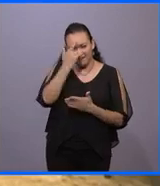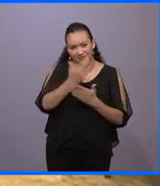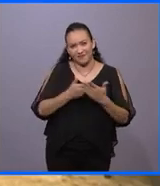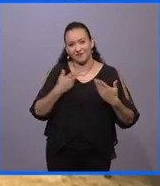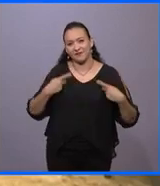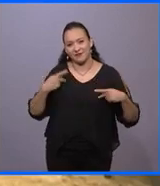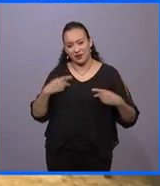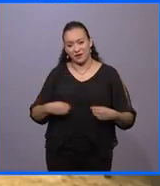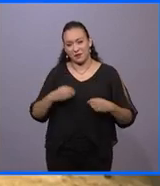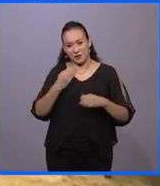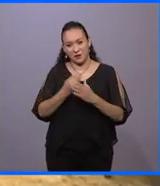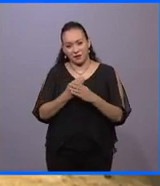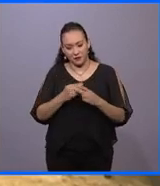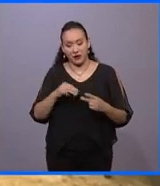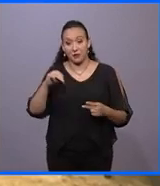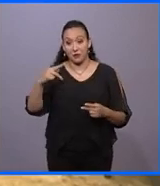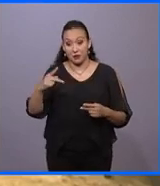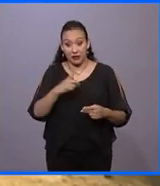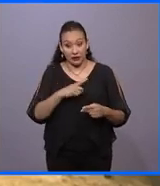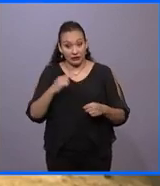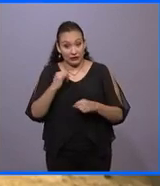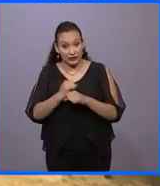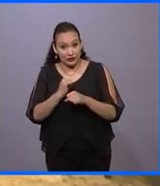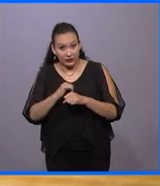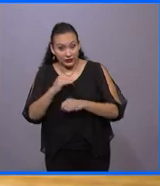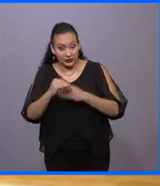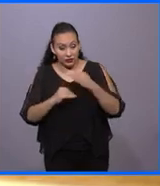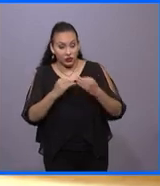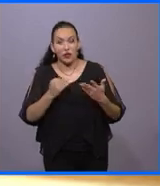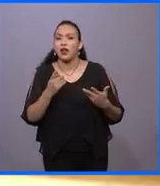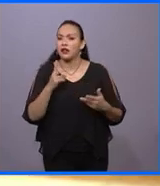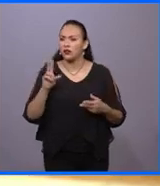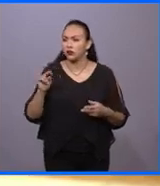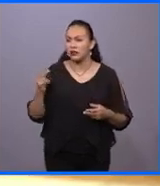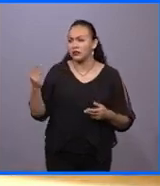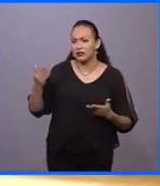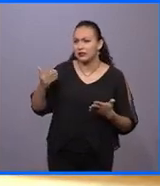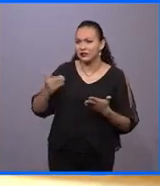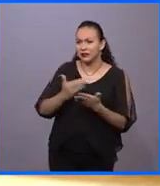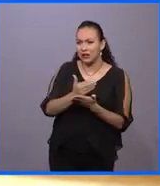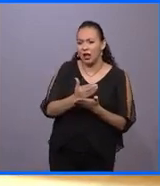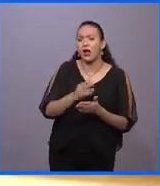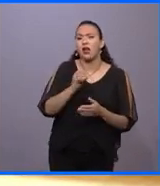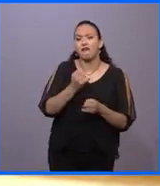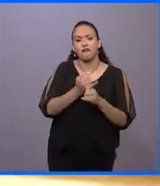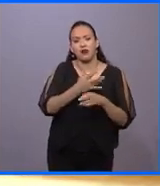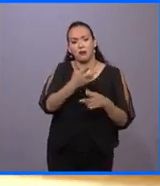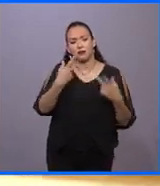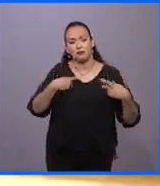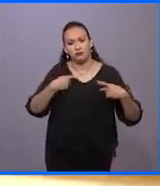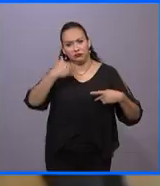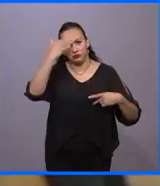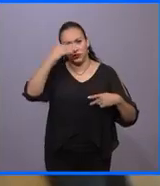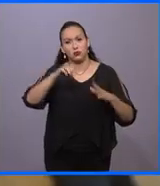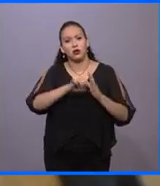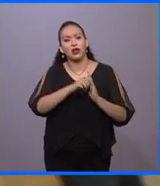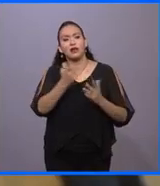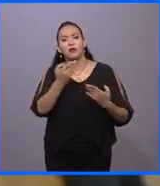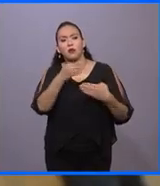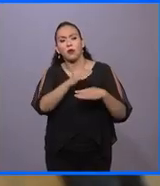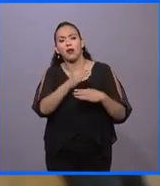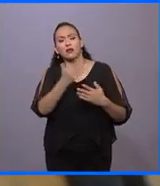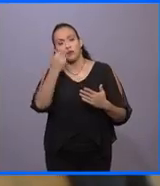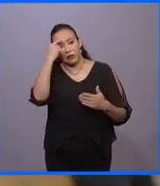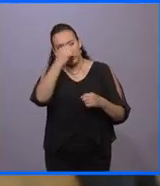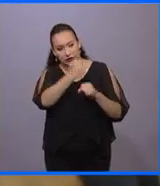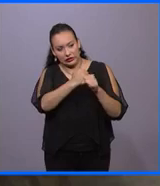la facultad de los ministerios públicos locales para requerir, sin autorización judicial previa, información relacionada con el secreto bancario para